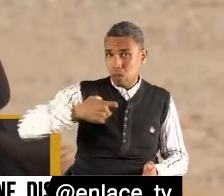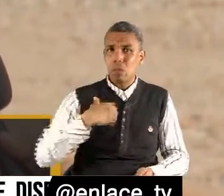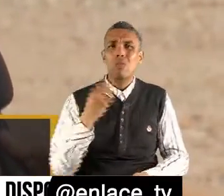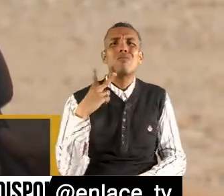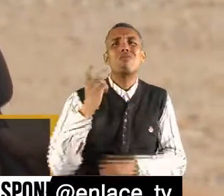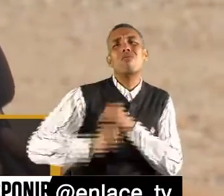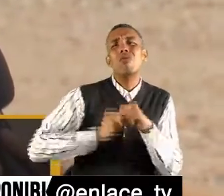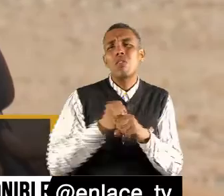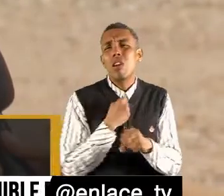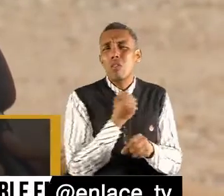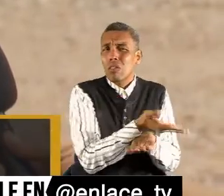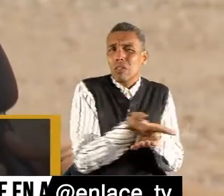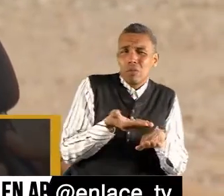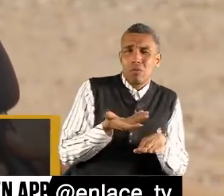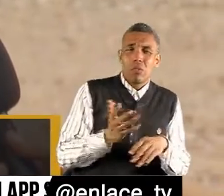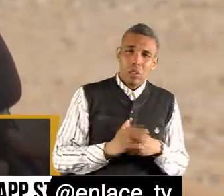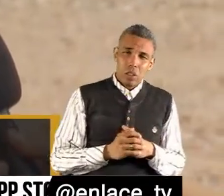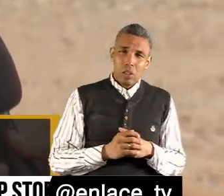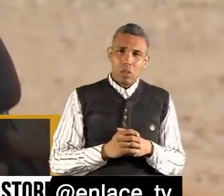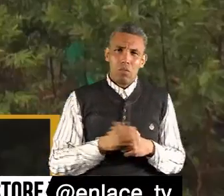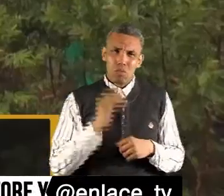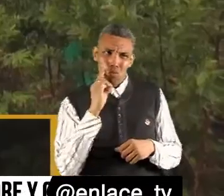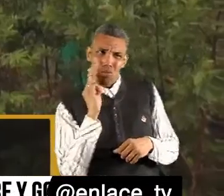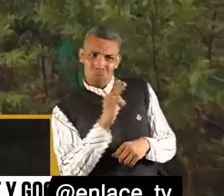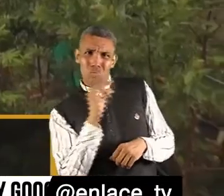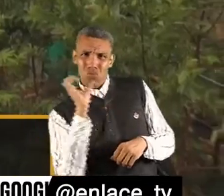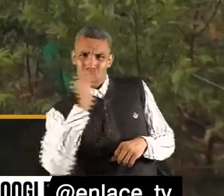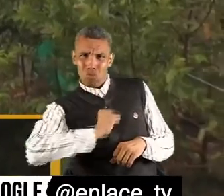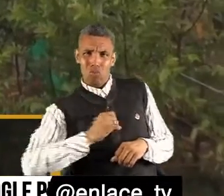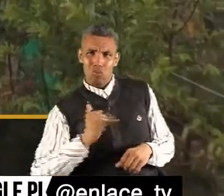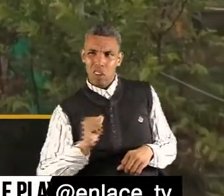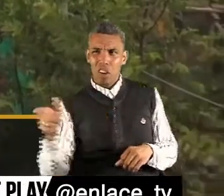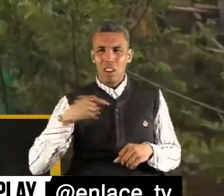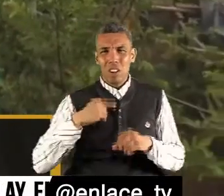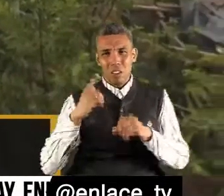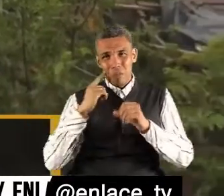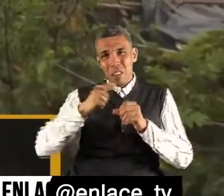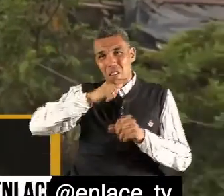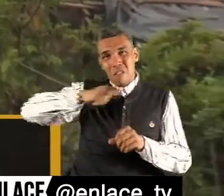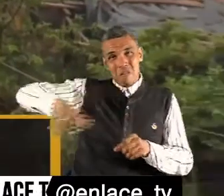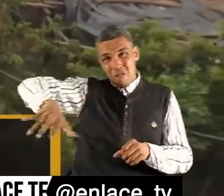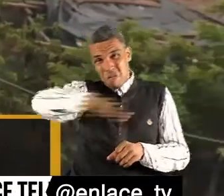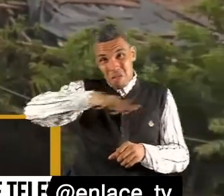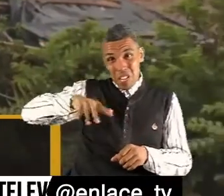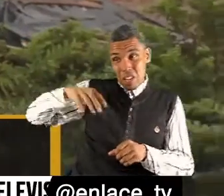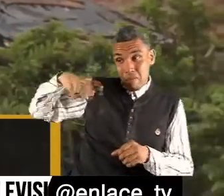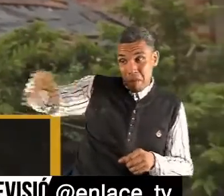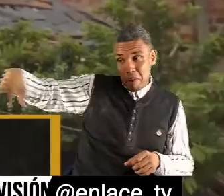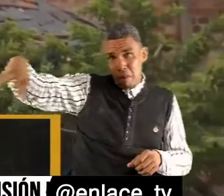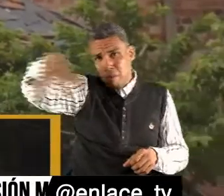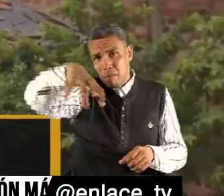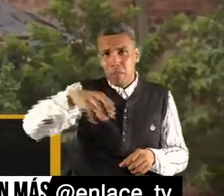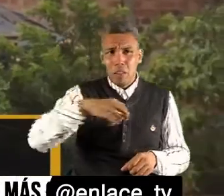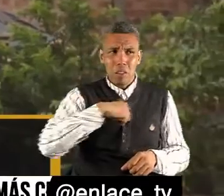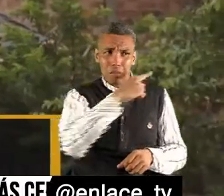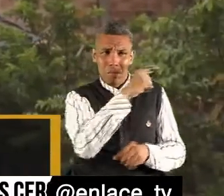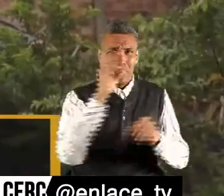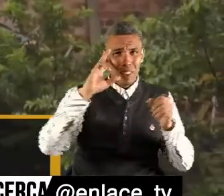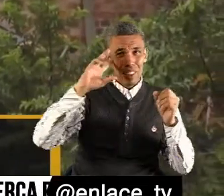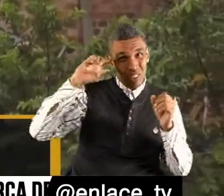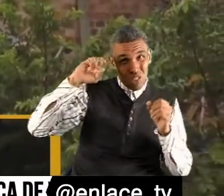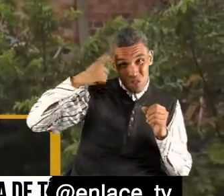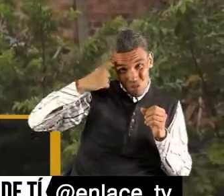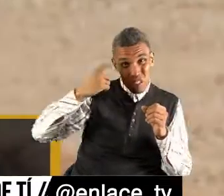ya porque le han estado pagando a todos los vecinos que tienen también su finca y las de ellos